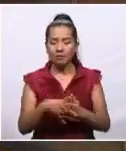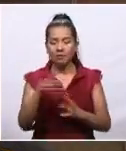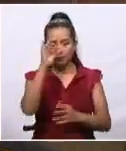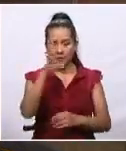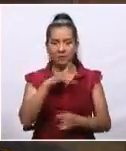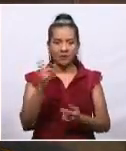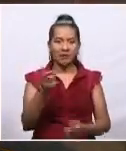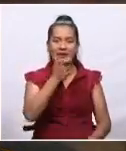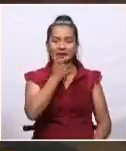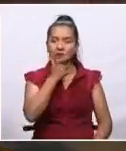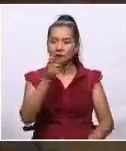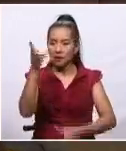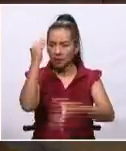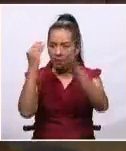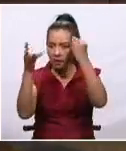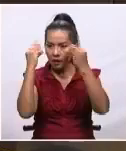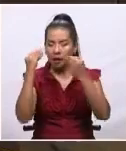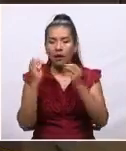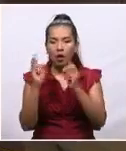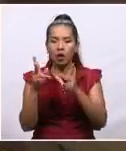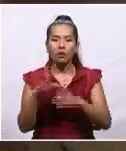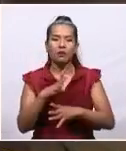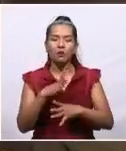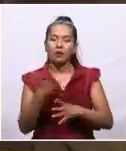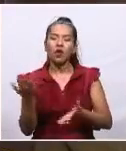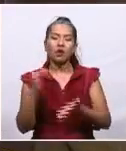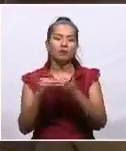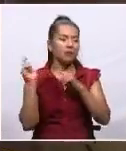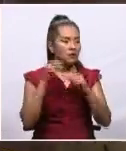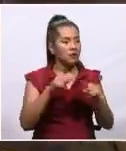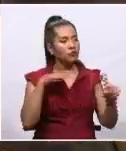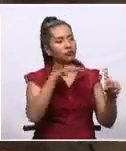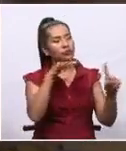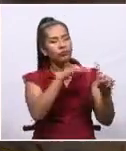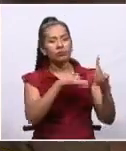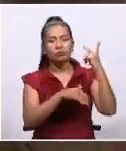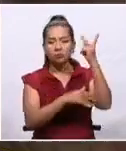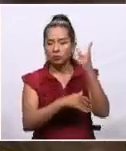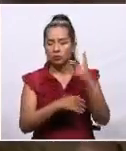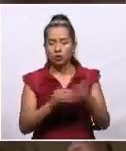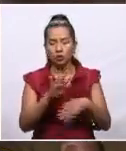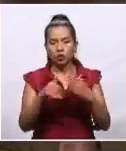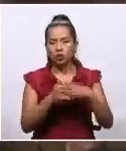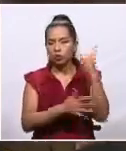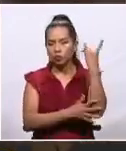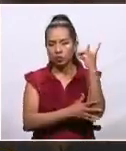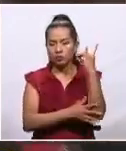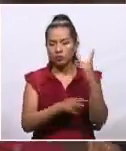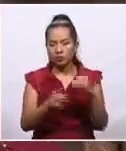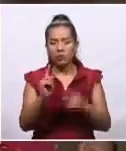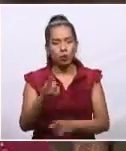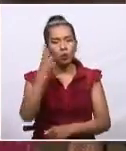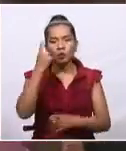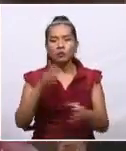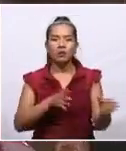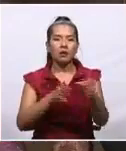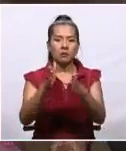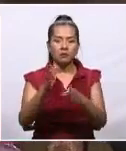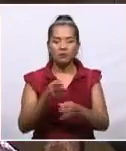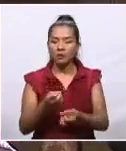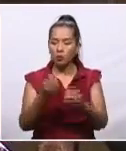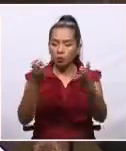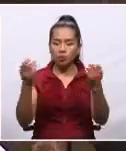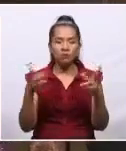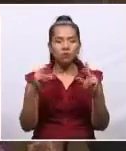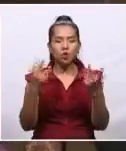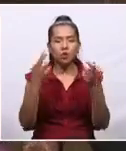señor Camacho va a intentar nuevamente desestabilizar Bolivia. Es el único camino que tiene. Porque no respetan la